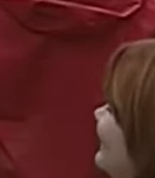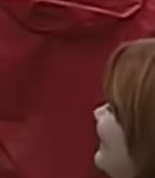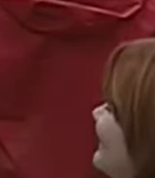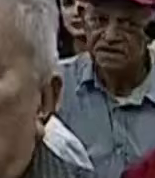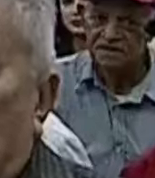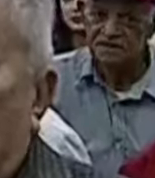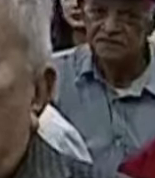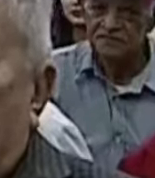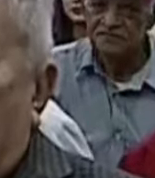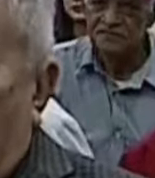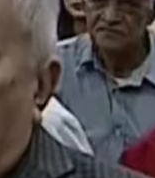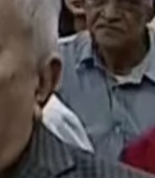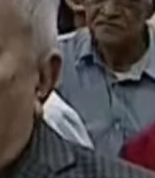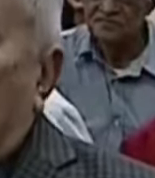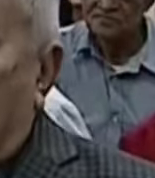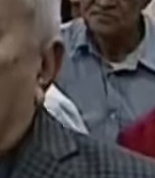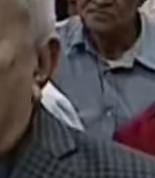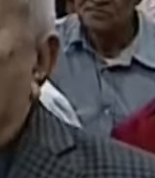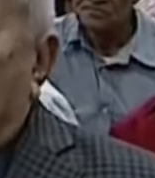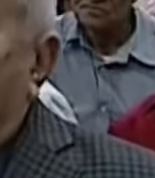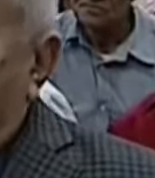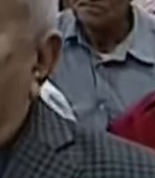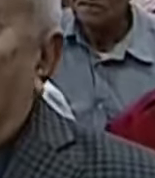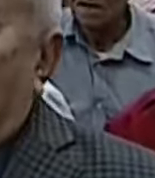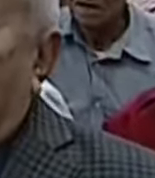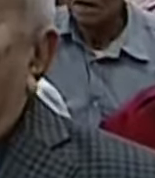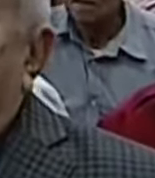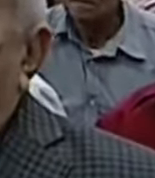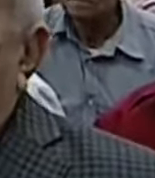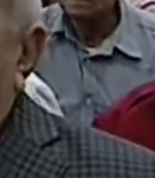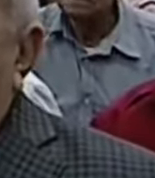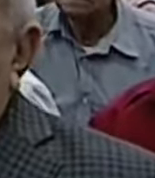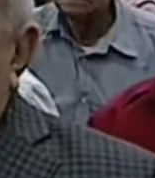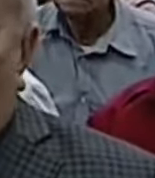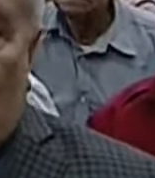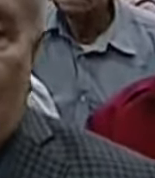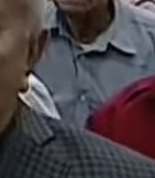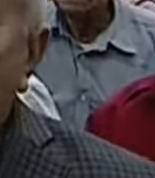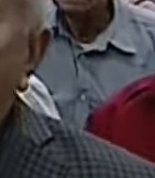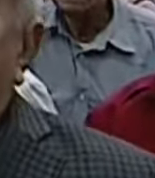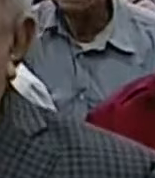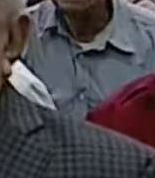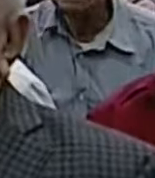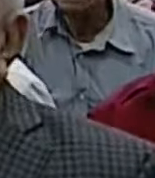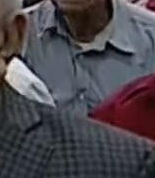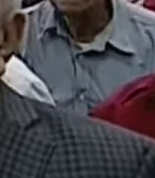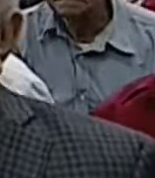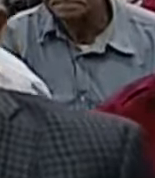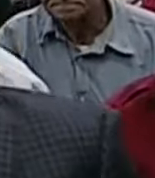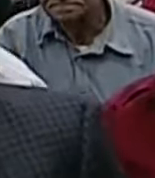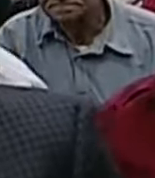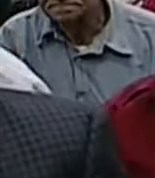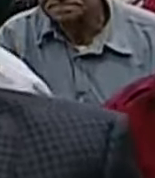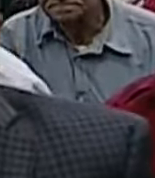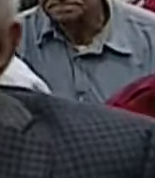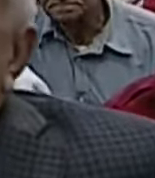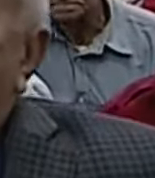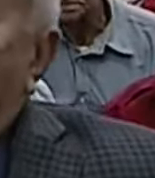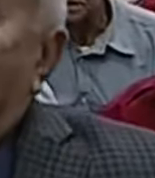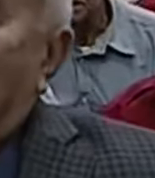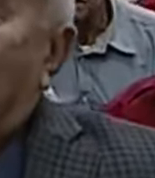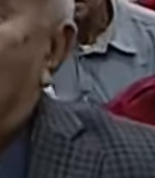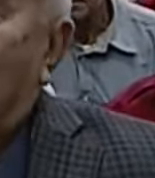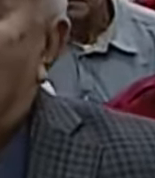fuerza lo constituye la unión entre el Partido Socialista Unido de Venezuela y el gran polo patriótico en expansión. Es el pueblo